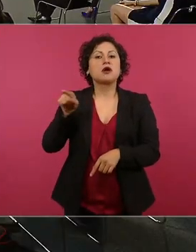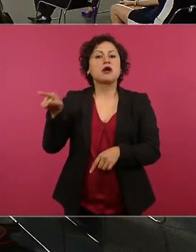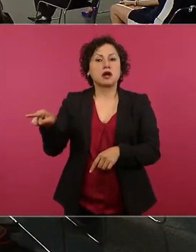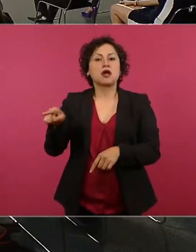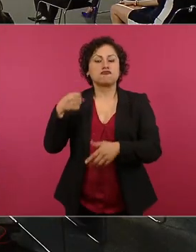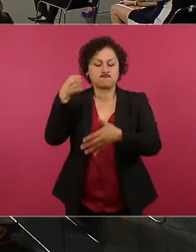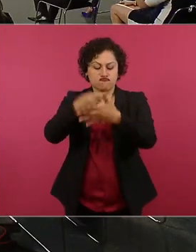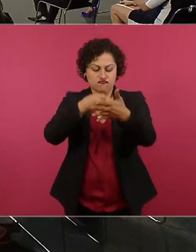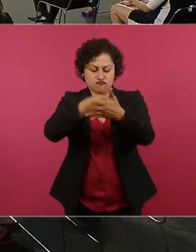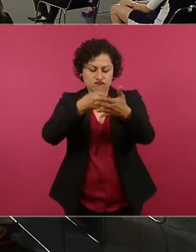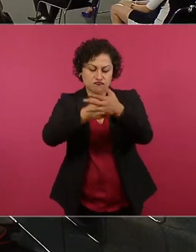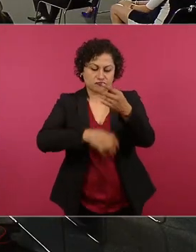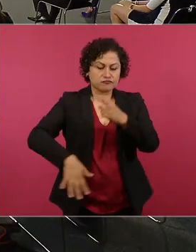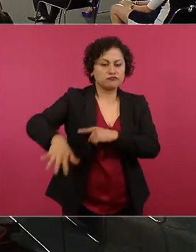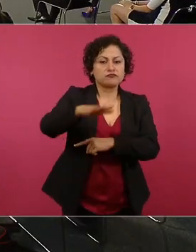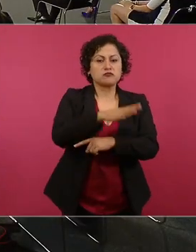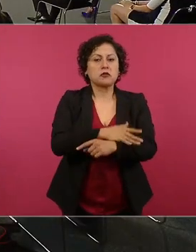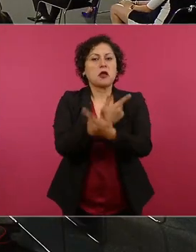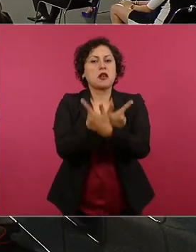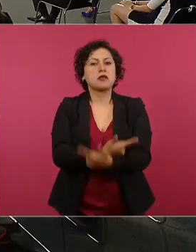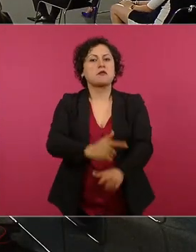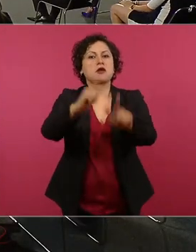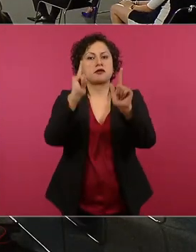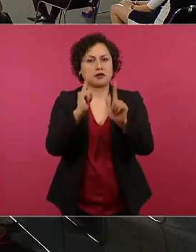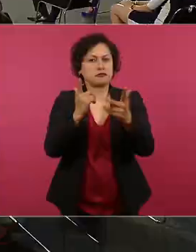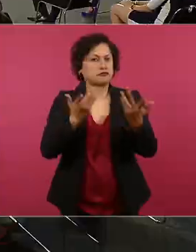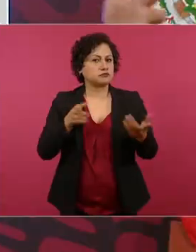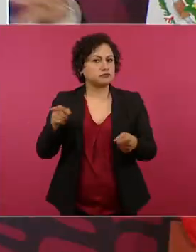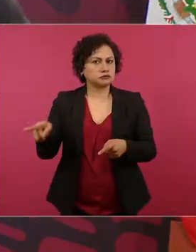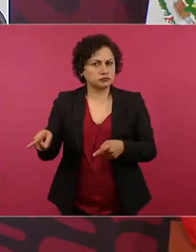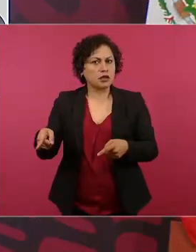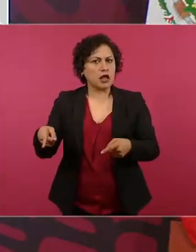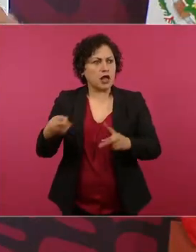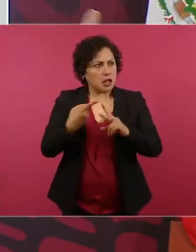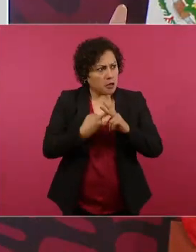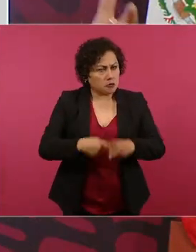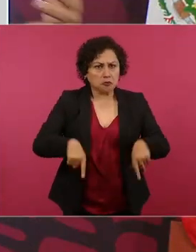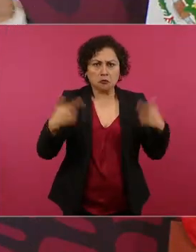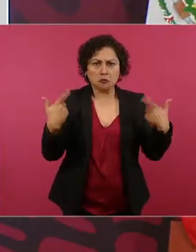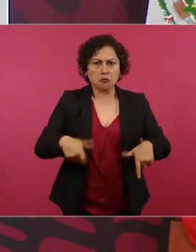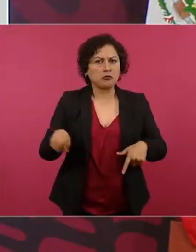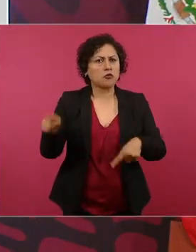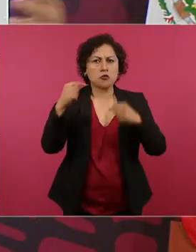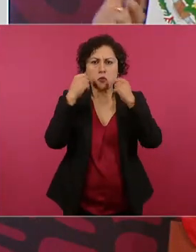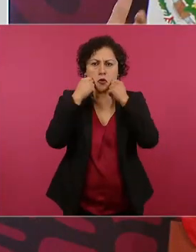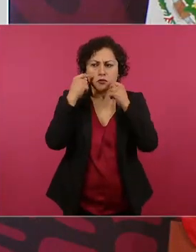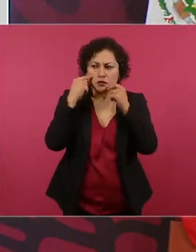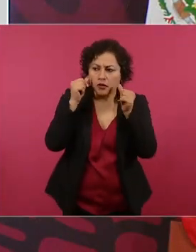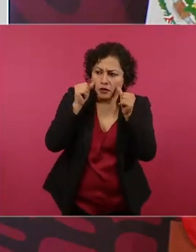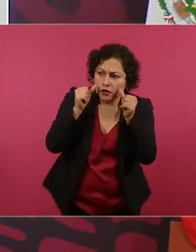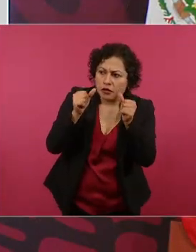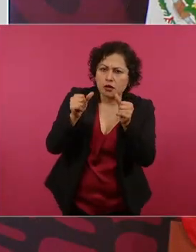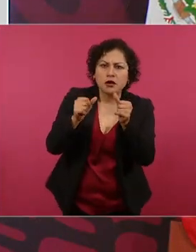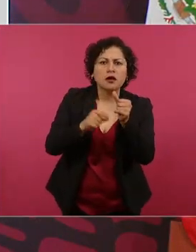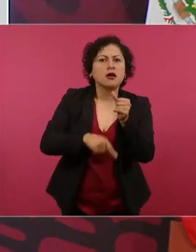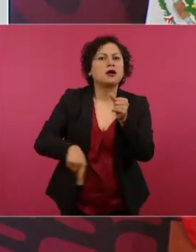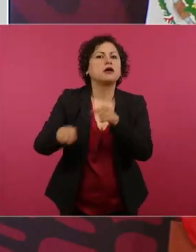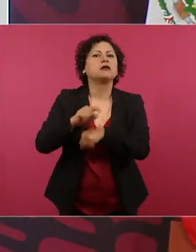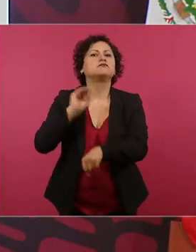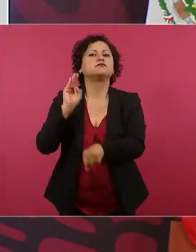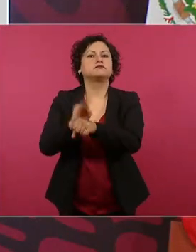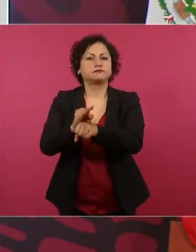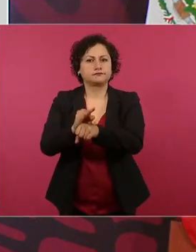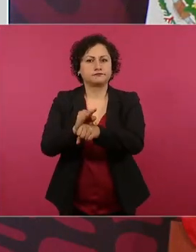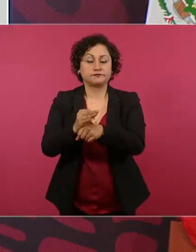a pesar de su origen. Y en México tenemos el ejemplo del apóstol de